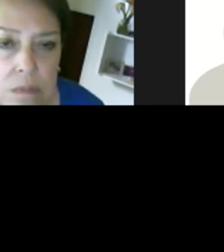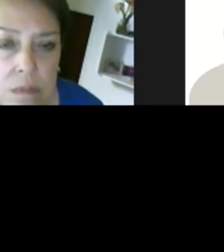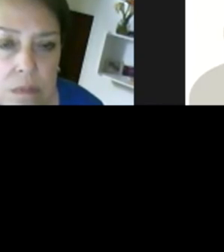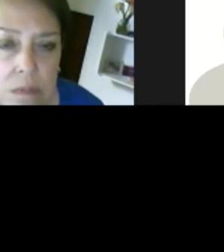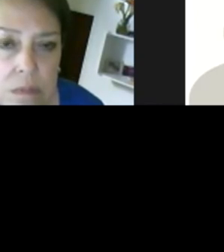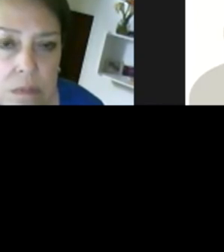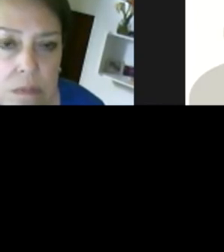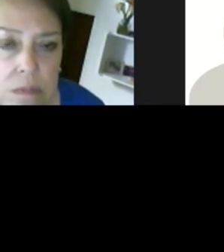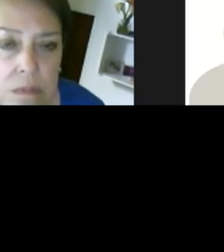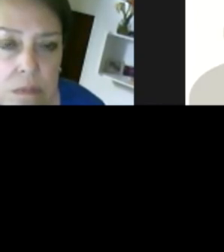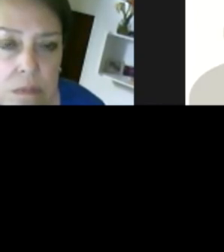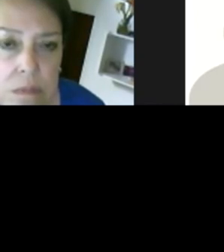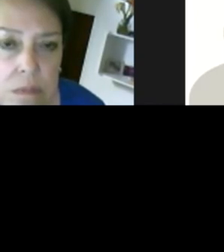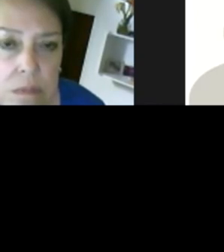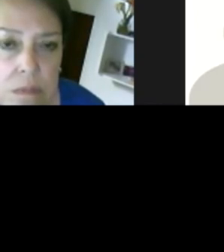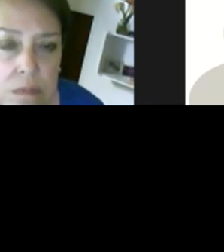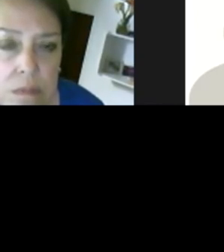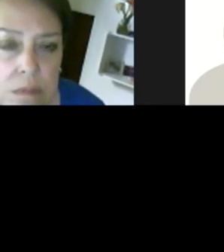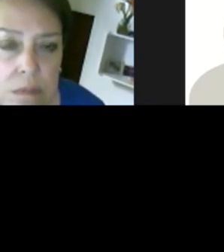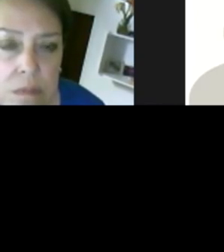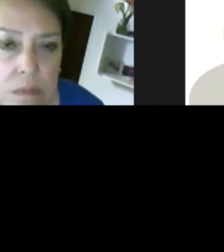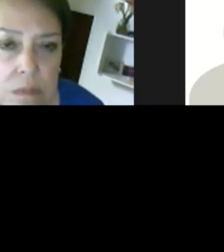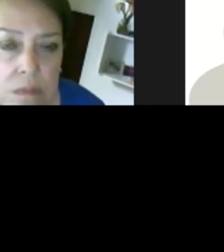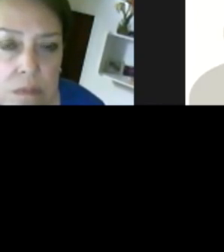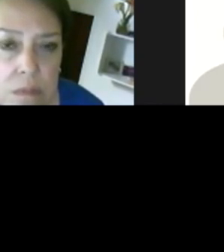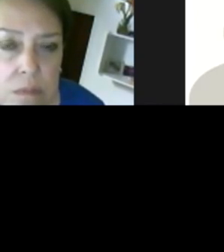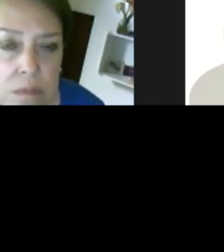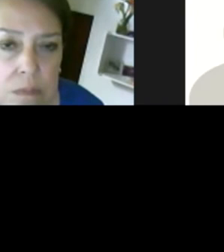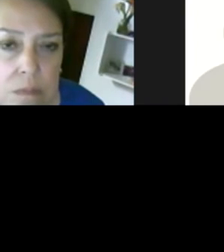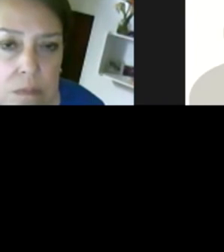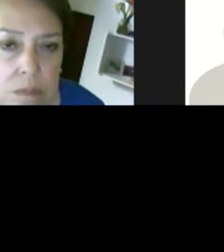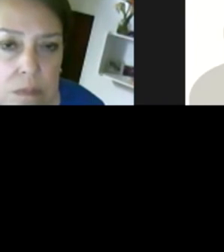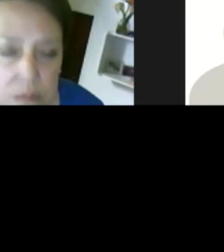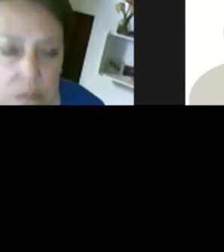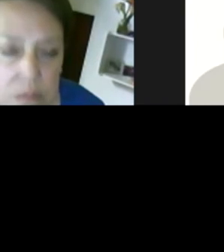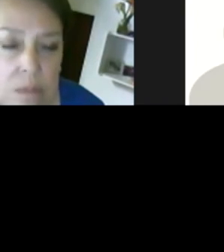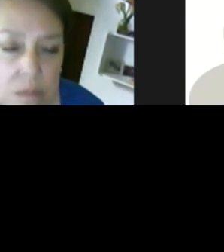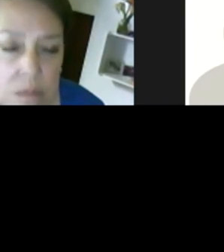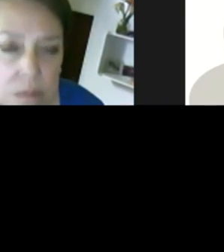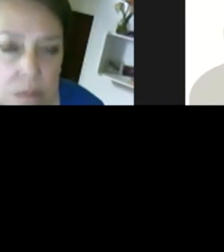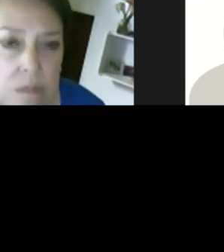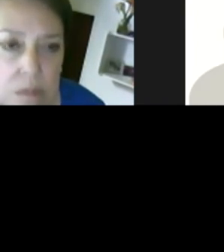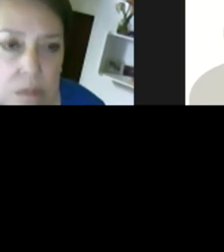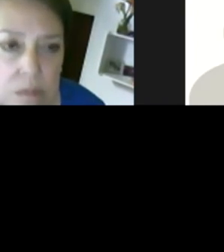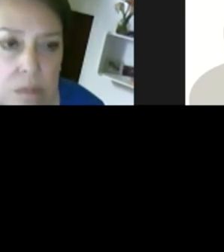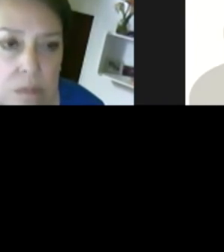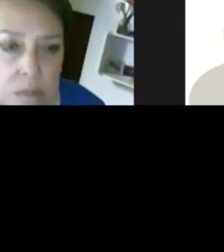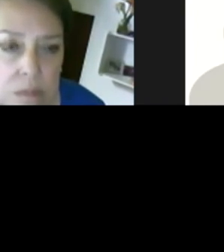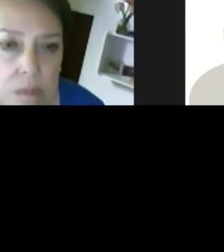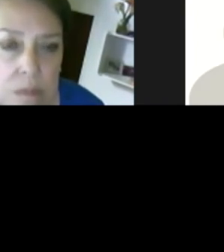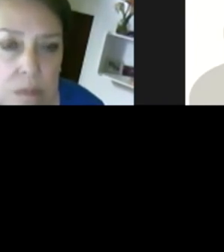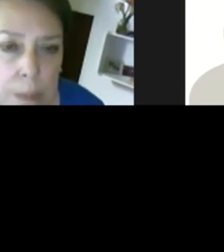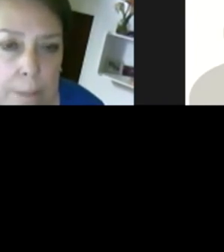no podemos sostener el impulso del crecimiento académico de una región del país, y al mismo tiempo tenemos que poder decir, y